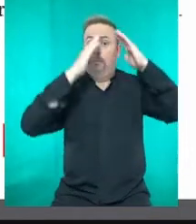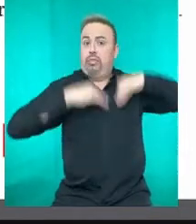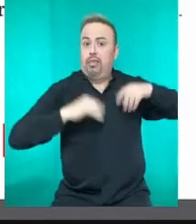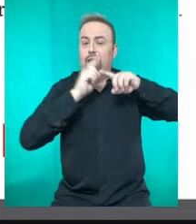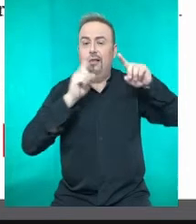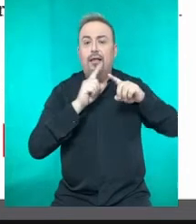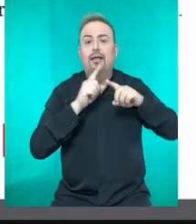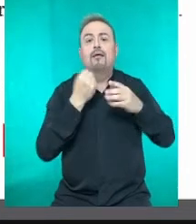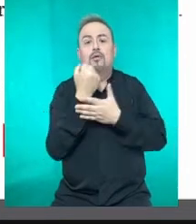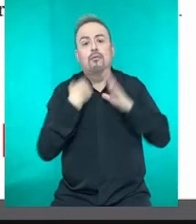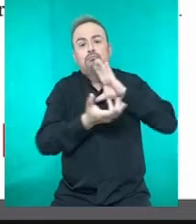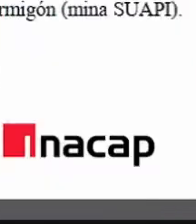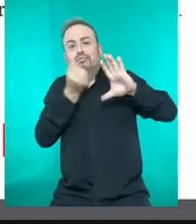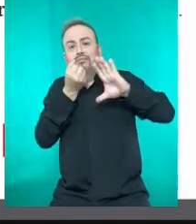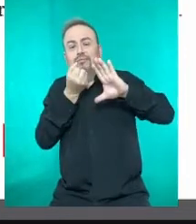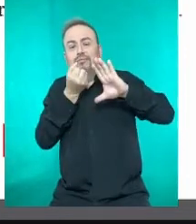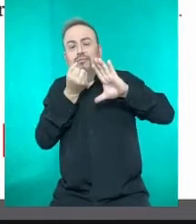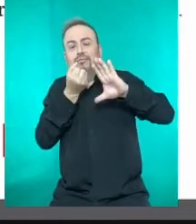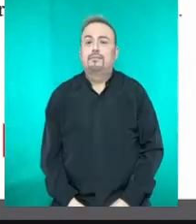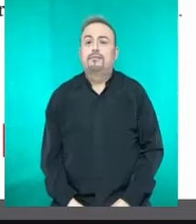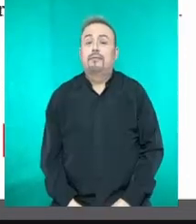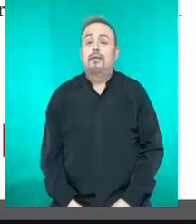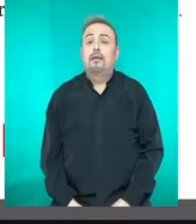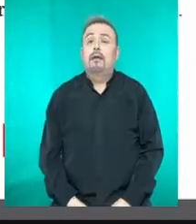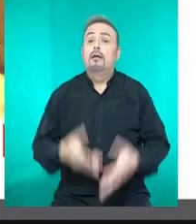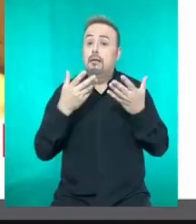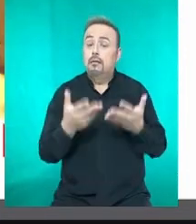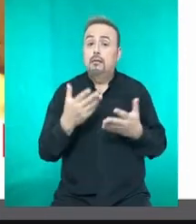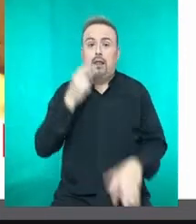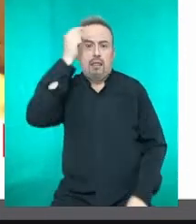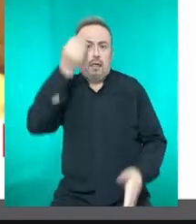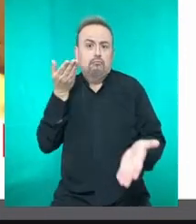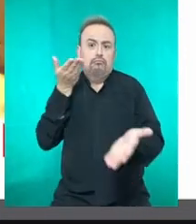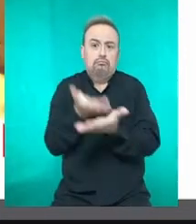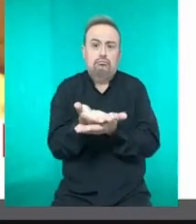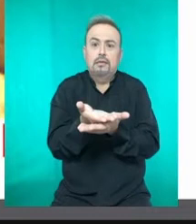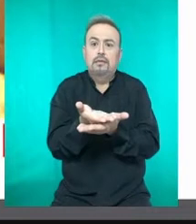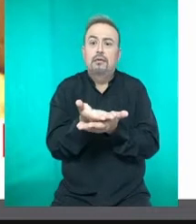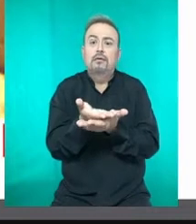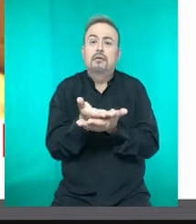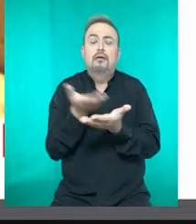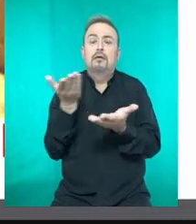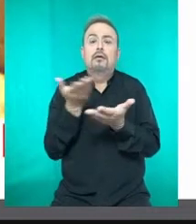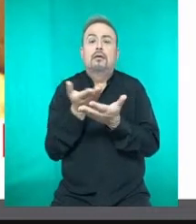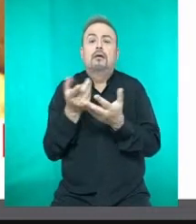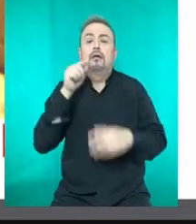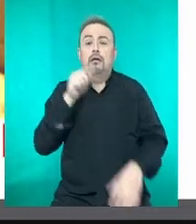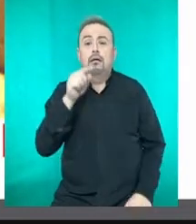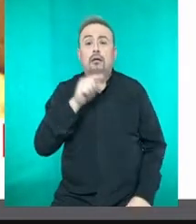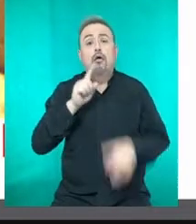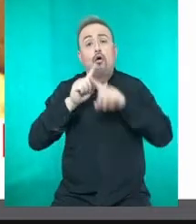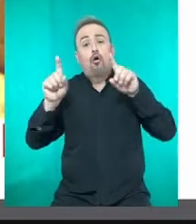denominan puntos de extracción convencional, por ejemplo. Pero hubo una propuesta. Esta propuesta fue ver una